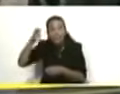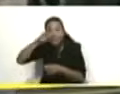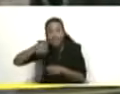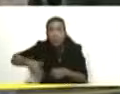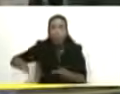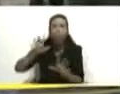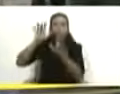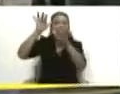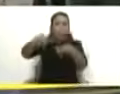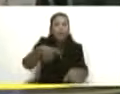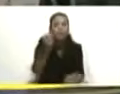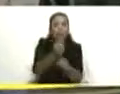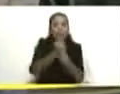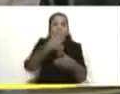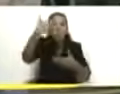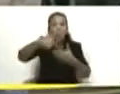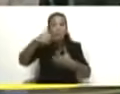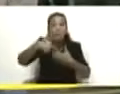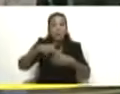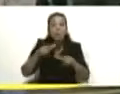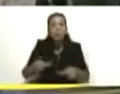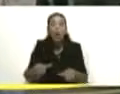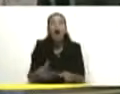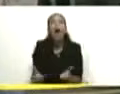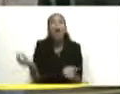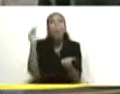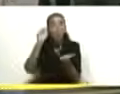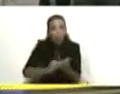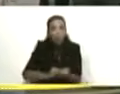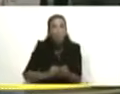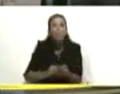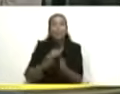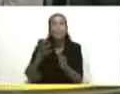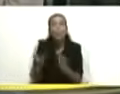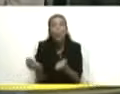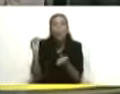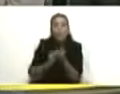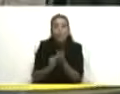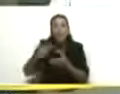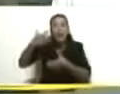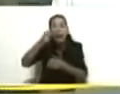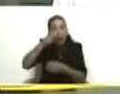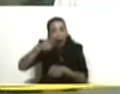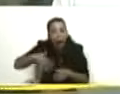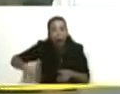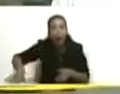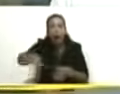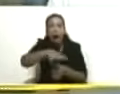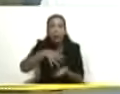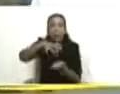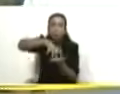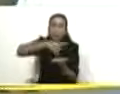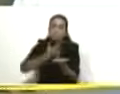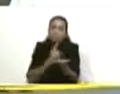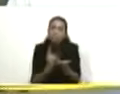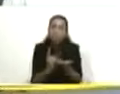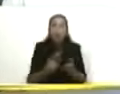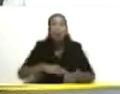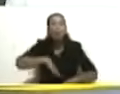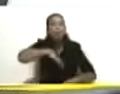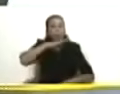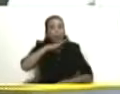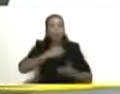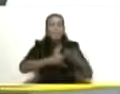Y empeñados en el proyecto nacional Simón Bolívar, lo hemos logrado. ¿Eh? Venezuela hoy autoabastecida